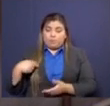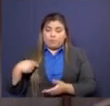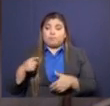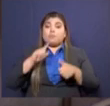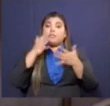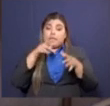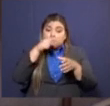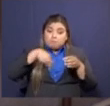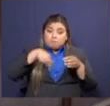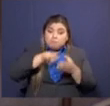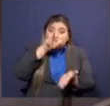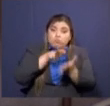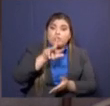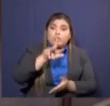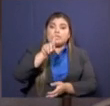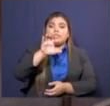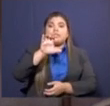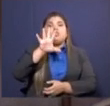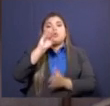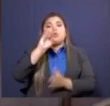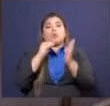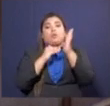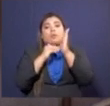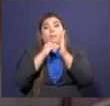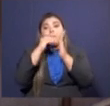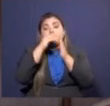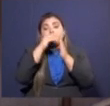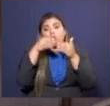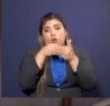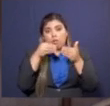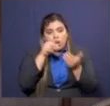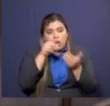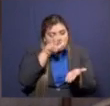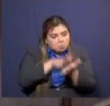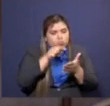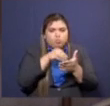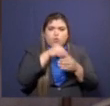un monto de 150 millones de dólares.